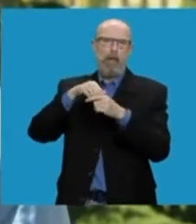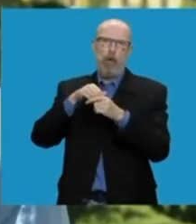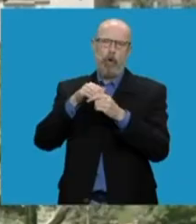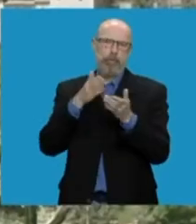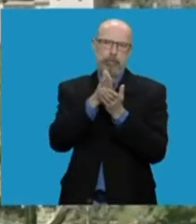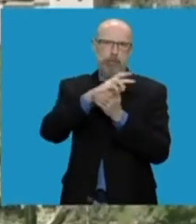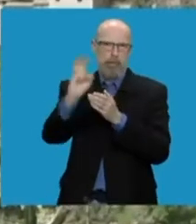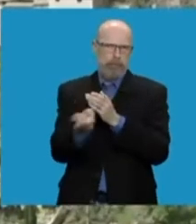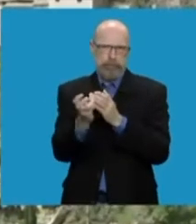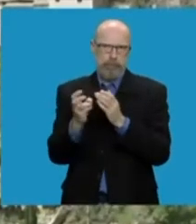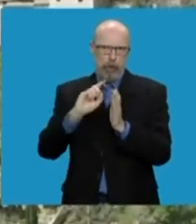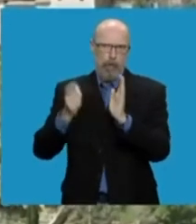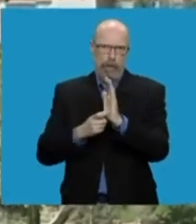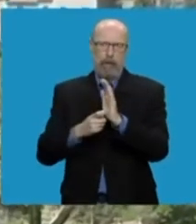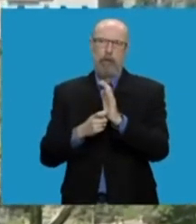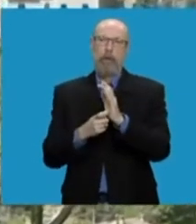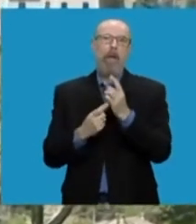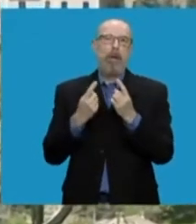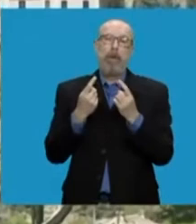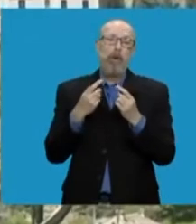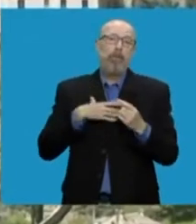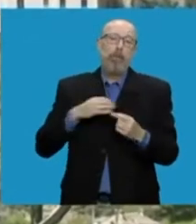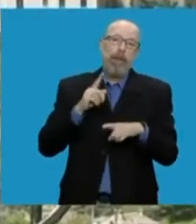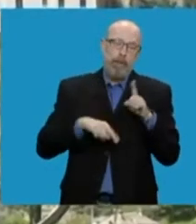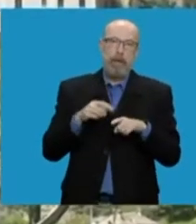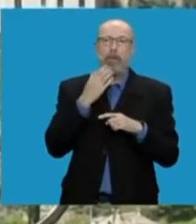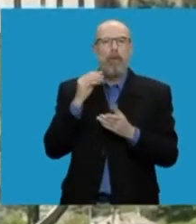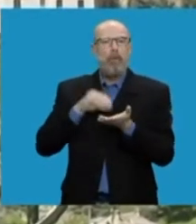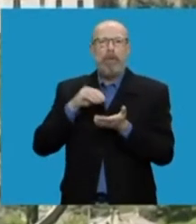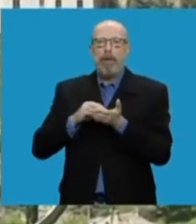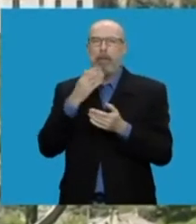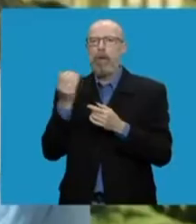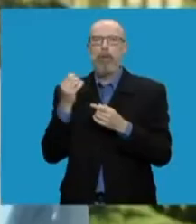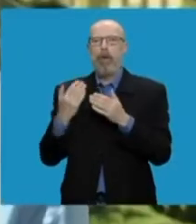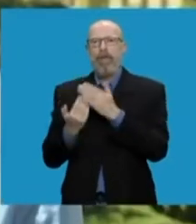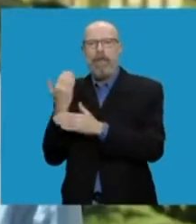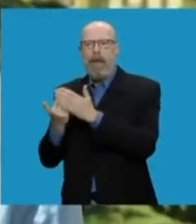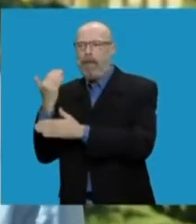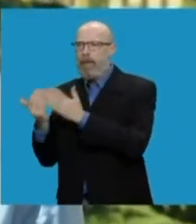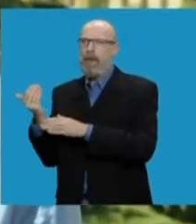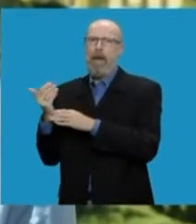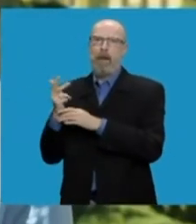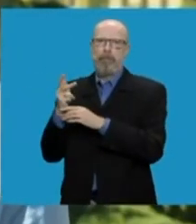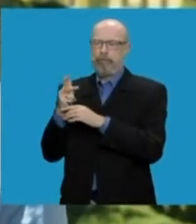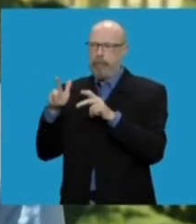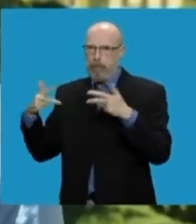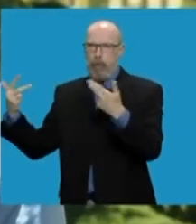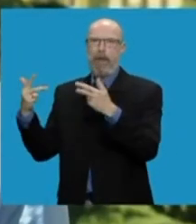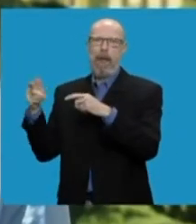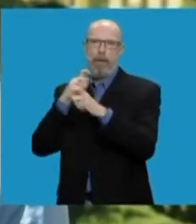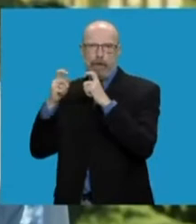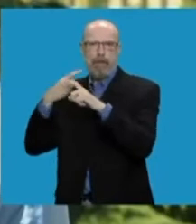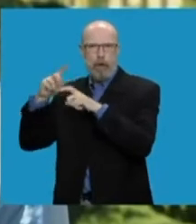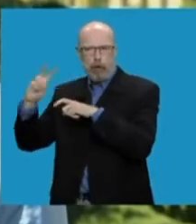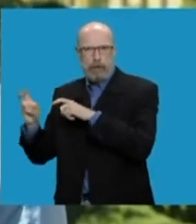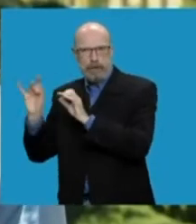posible. Normalmente es la inmediatez, el día a día, los datos, las ruedas de prensa, pero bueno, siempre cuando adoras tu profesión,